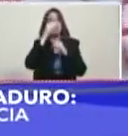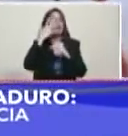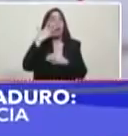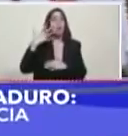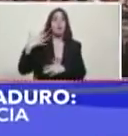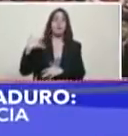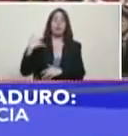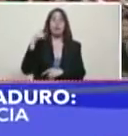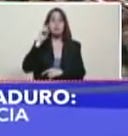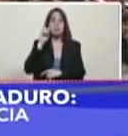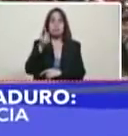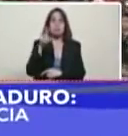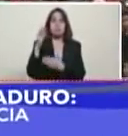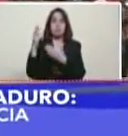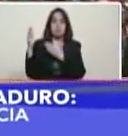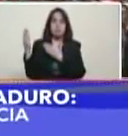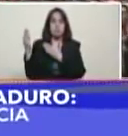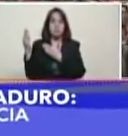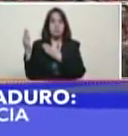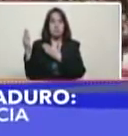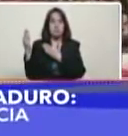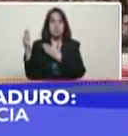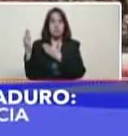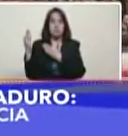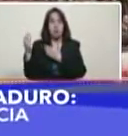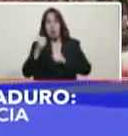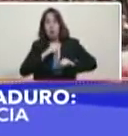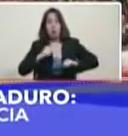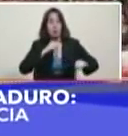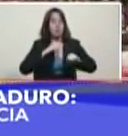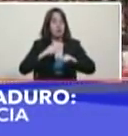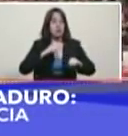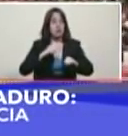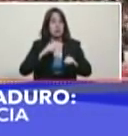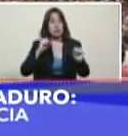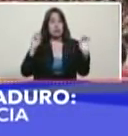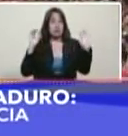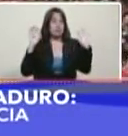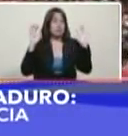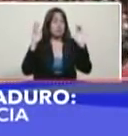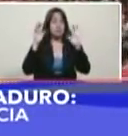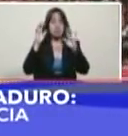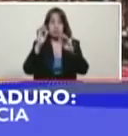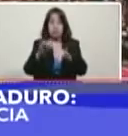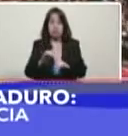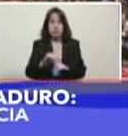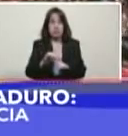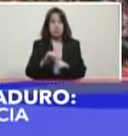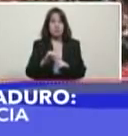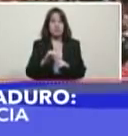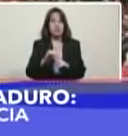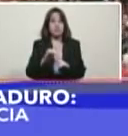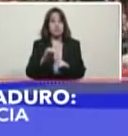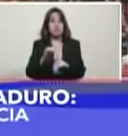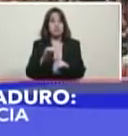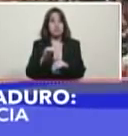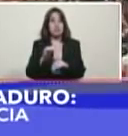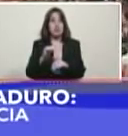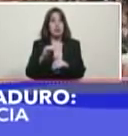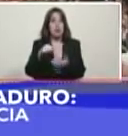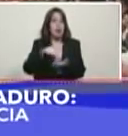orgulloso. Ahí tenemos las imágenes de la gran movilización de miles y miles de merideños en la capital del estado,